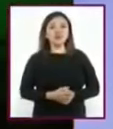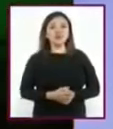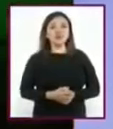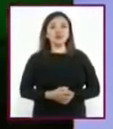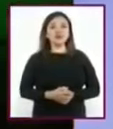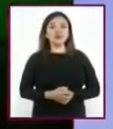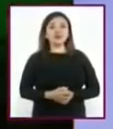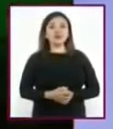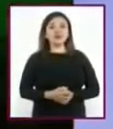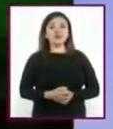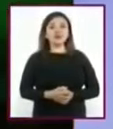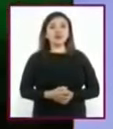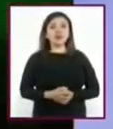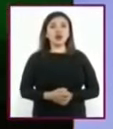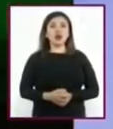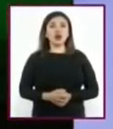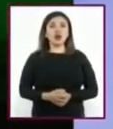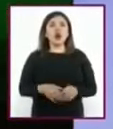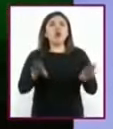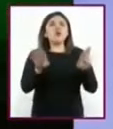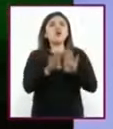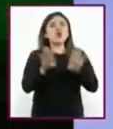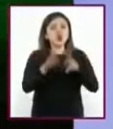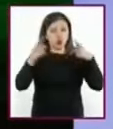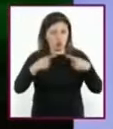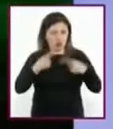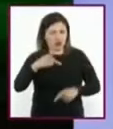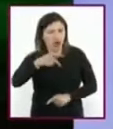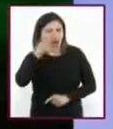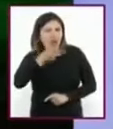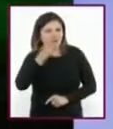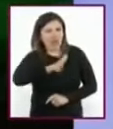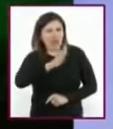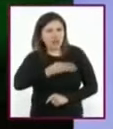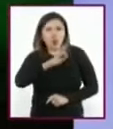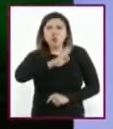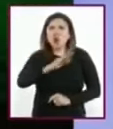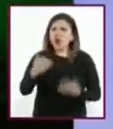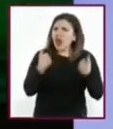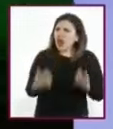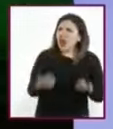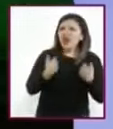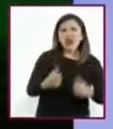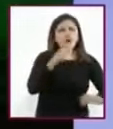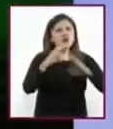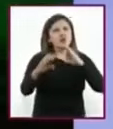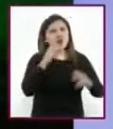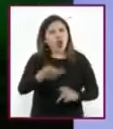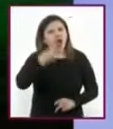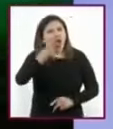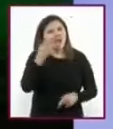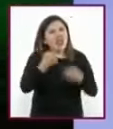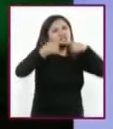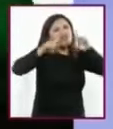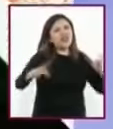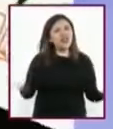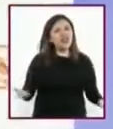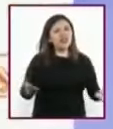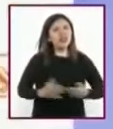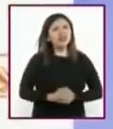¿Cómo es entonces que los hispanohablantes podemos entendernos a pesar de hablar de maneras distintas?